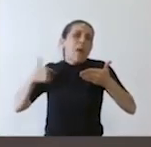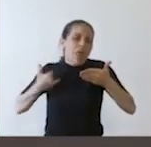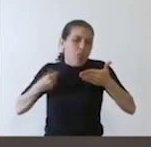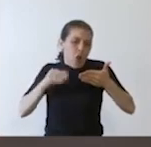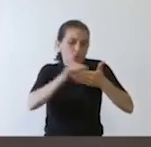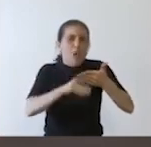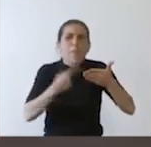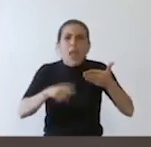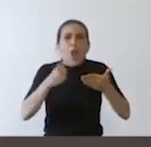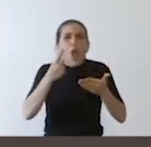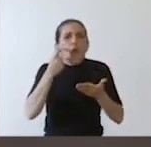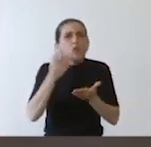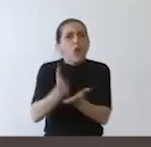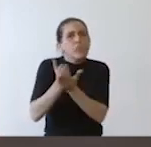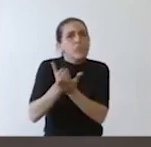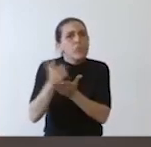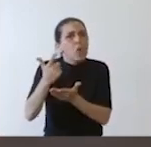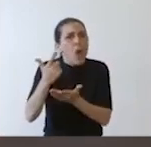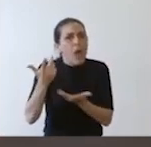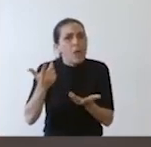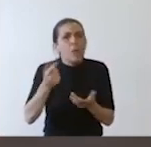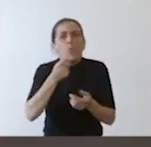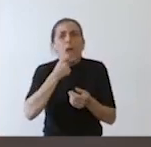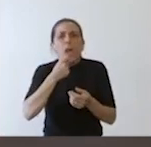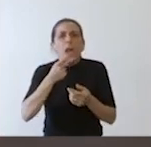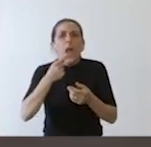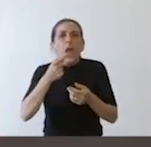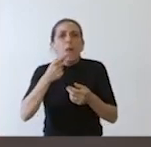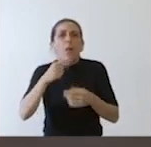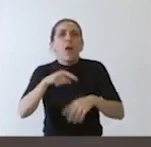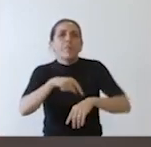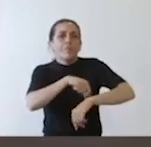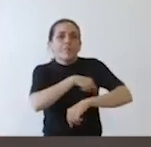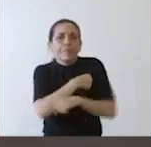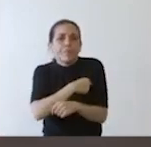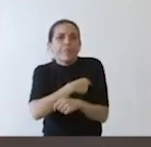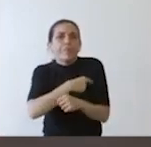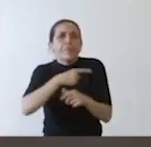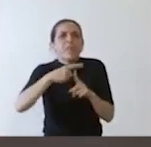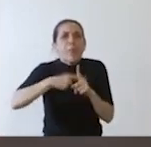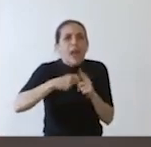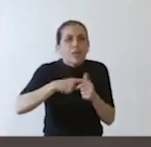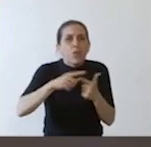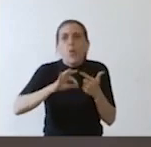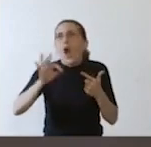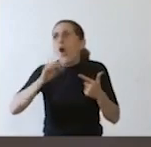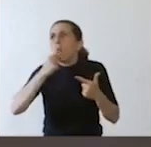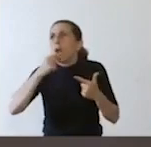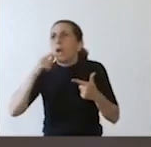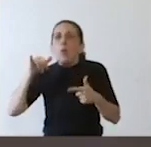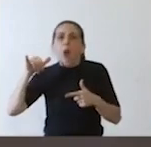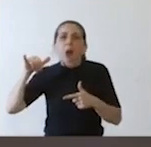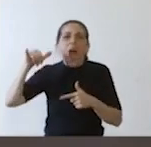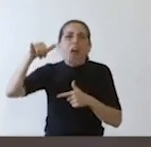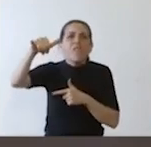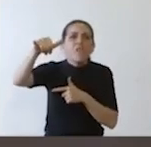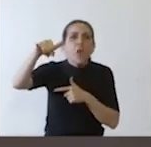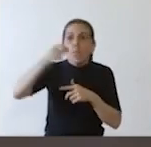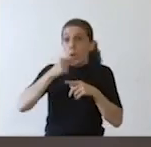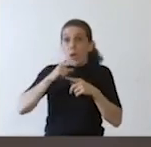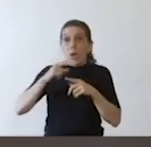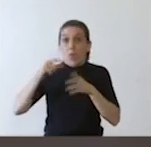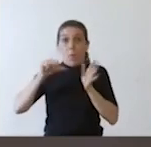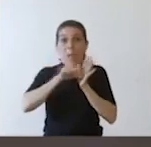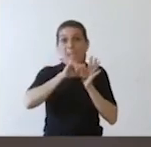más estricto, por ejemplo, tomarle la temperatura o controlar aviones, no todo el mundo toma directo